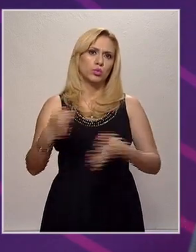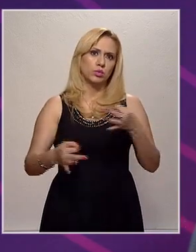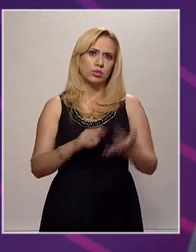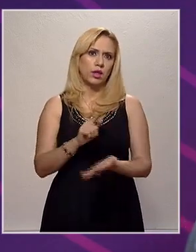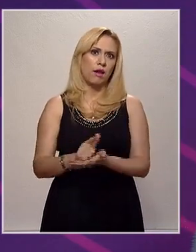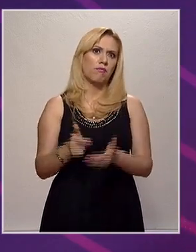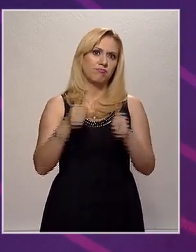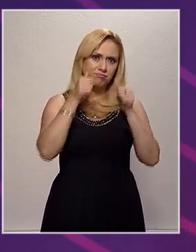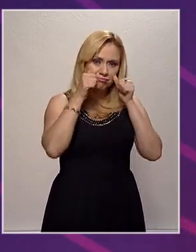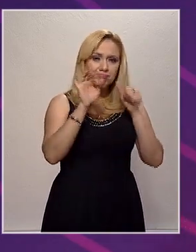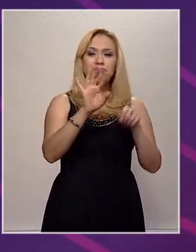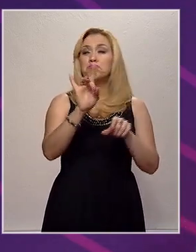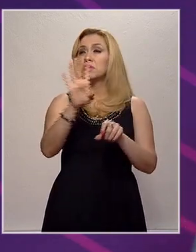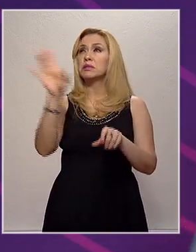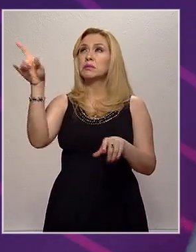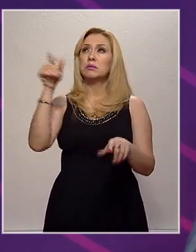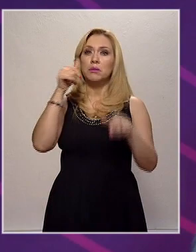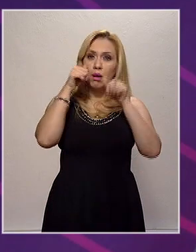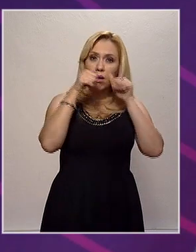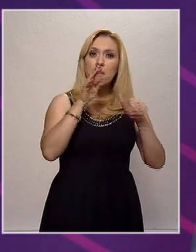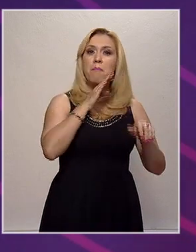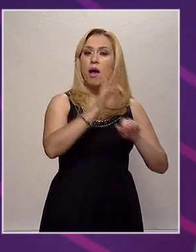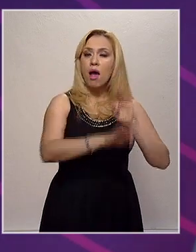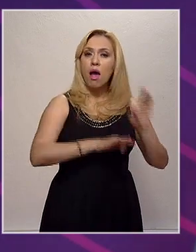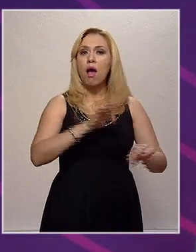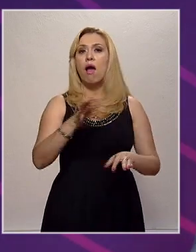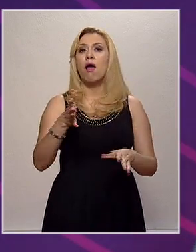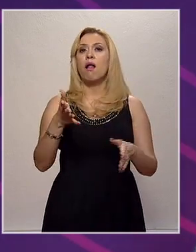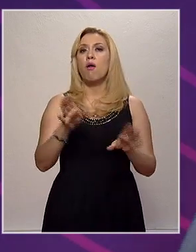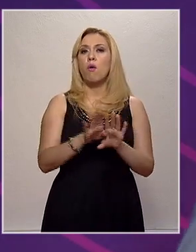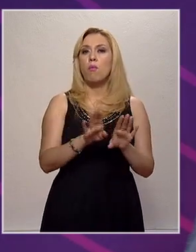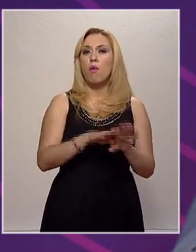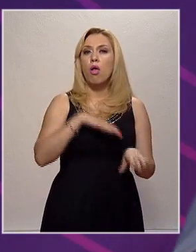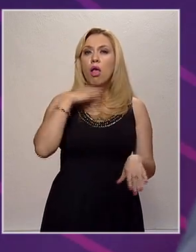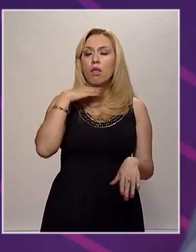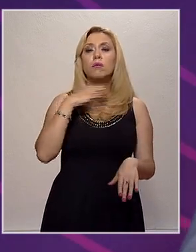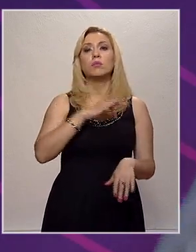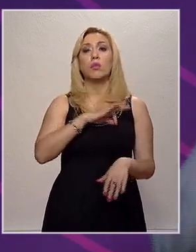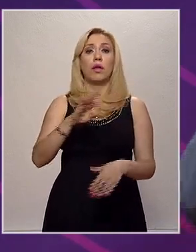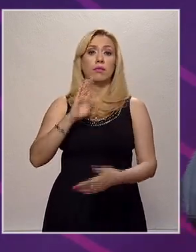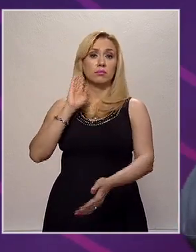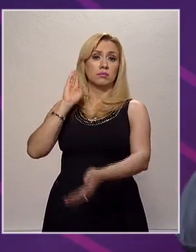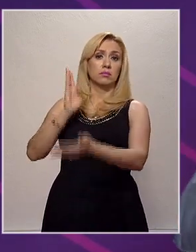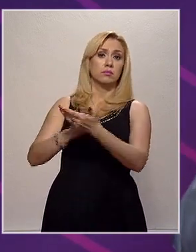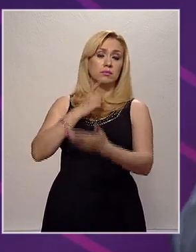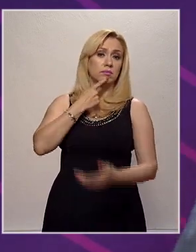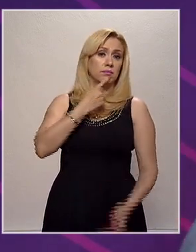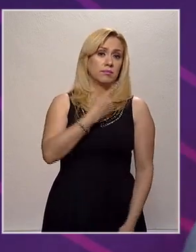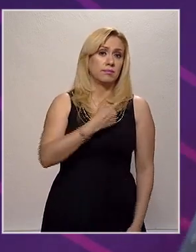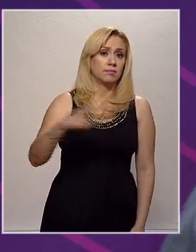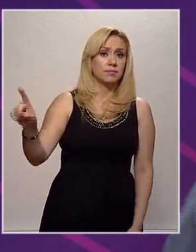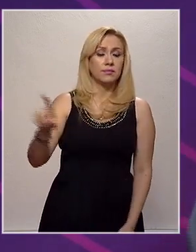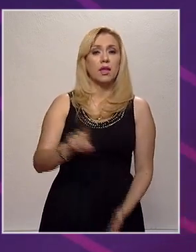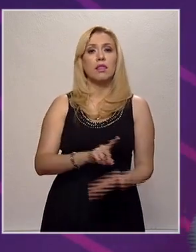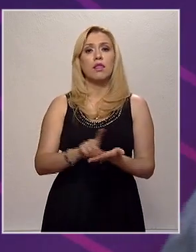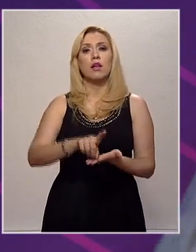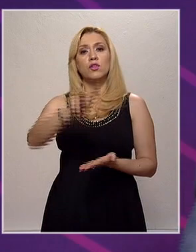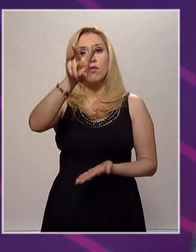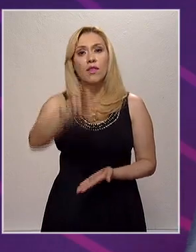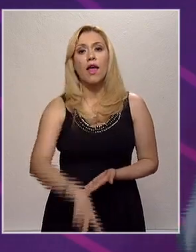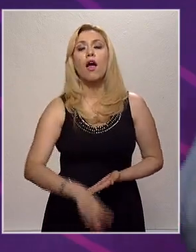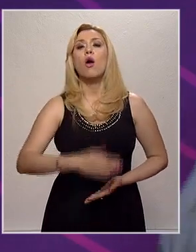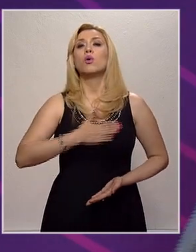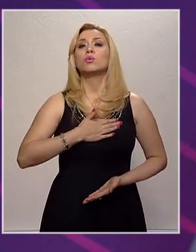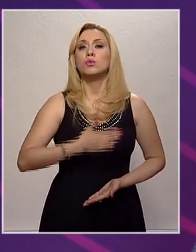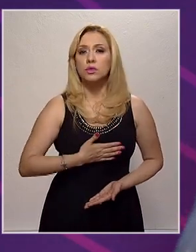un maltratamiento o un acto de violencia puede ser constitutivo de delito de infracción administrativa y ahí está en juego el derecho a la verdad, el derecho a la